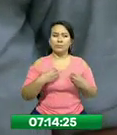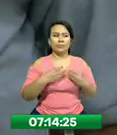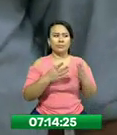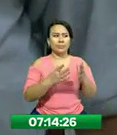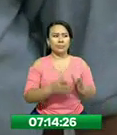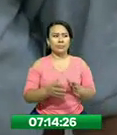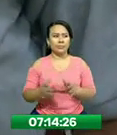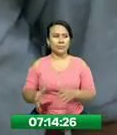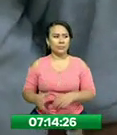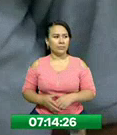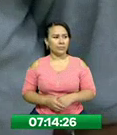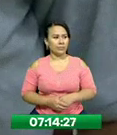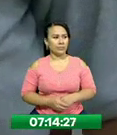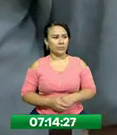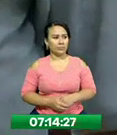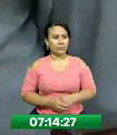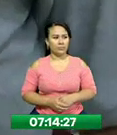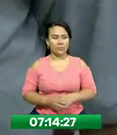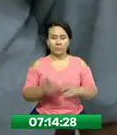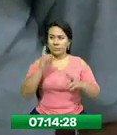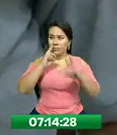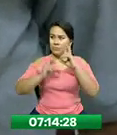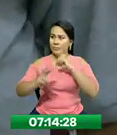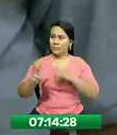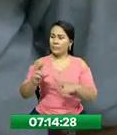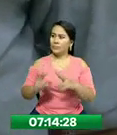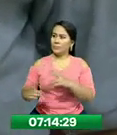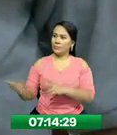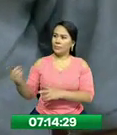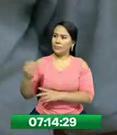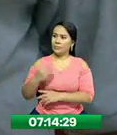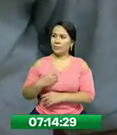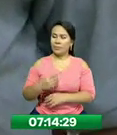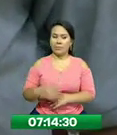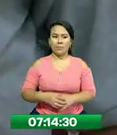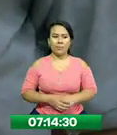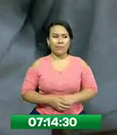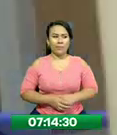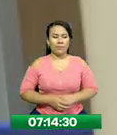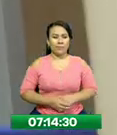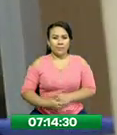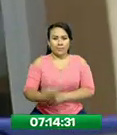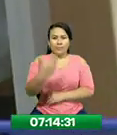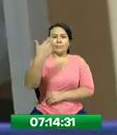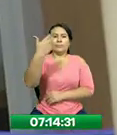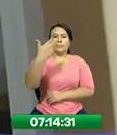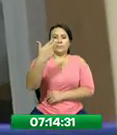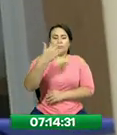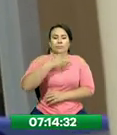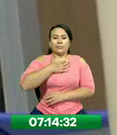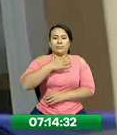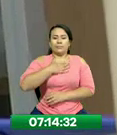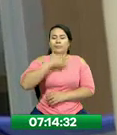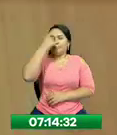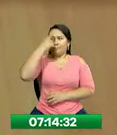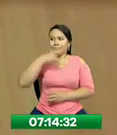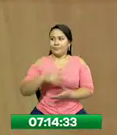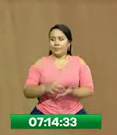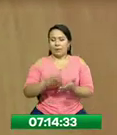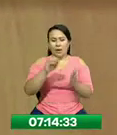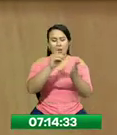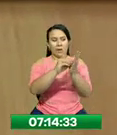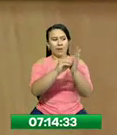aplastando y me iban pegando puñetas atrás en la espalda. ¿Estaban armados? Sí, con revólver. El afectado dejó asentada